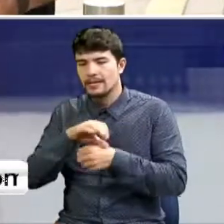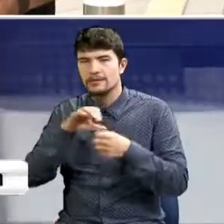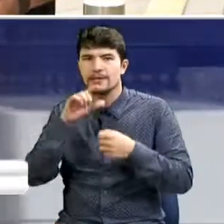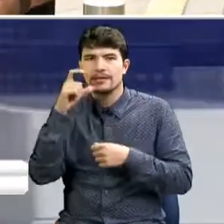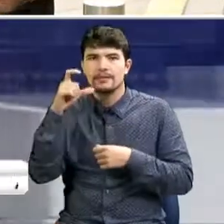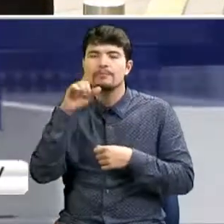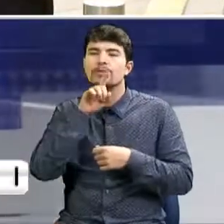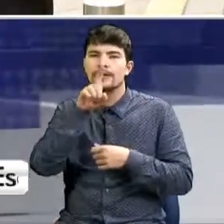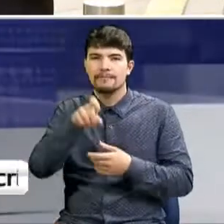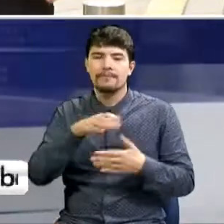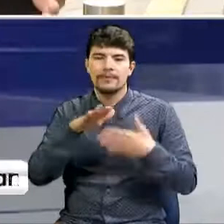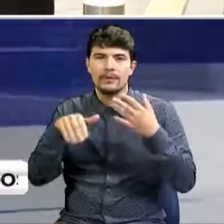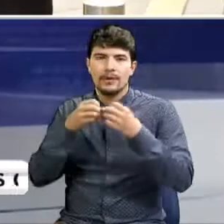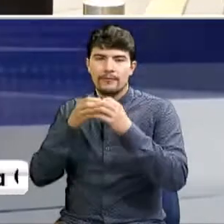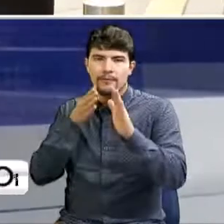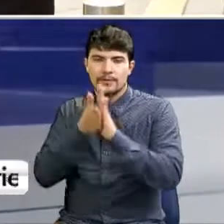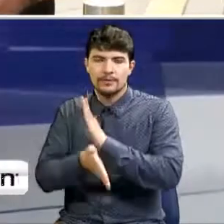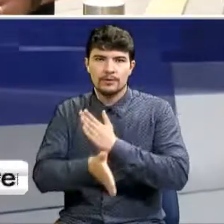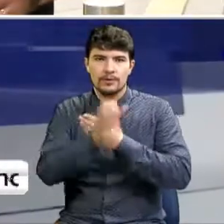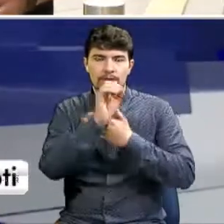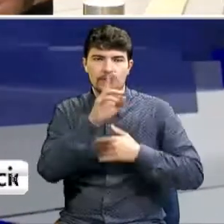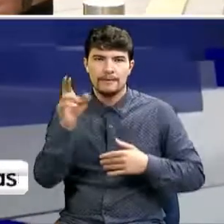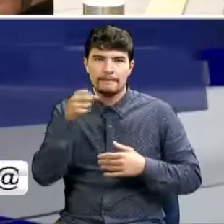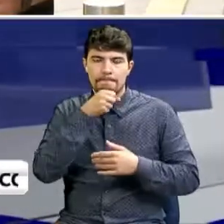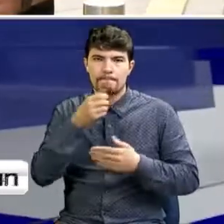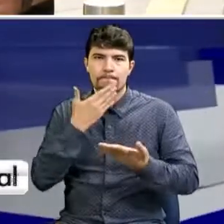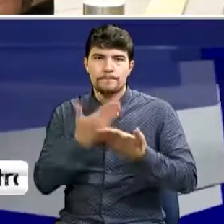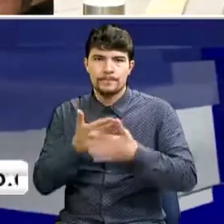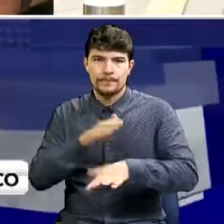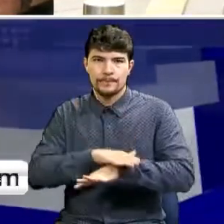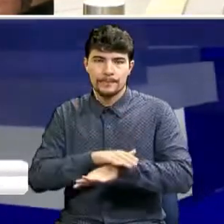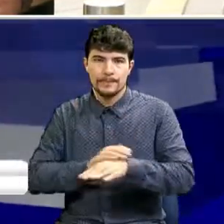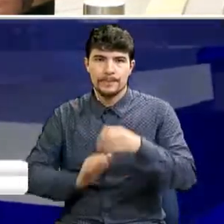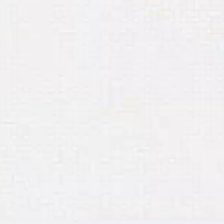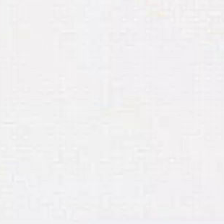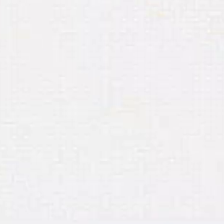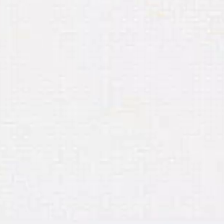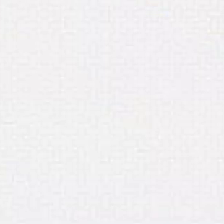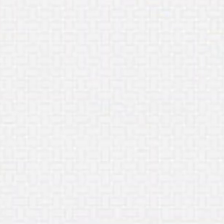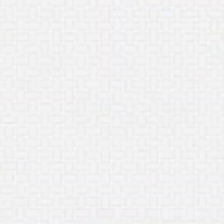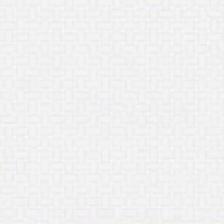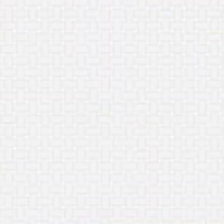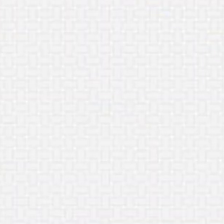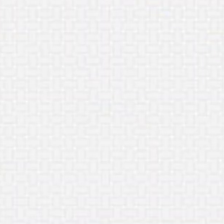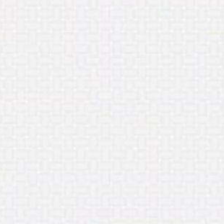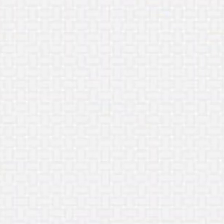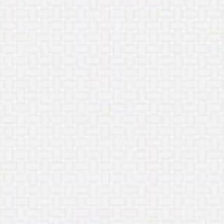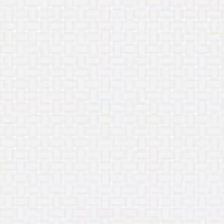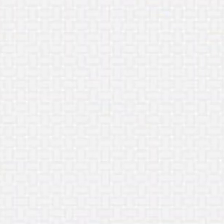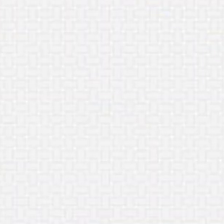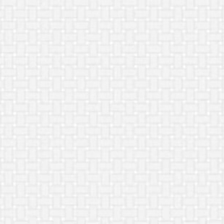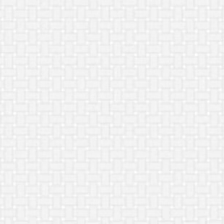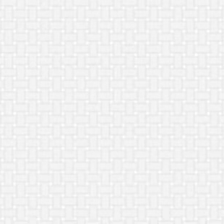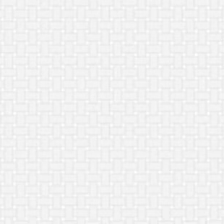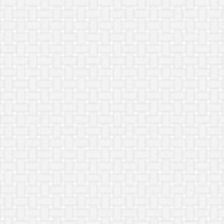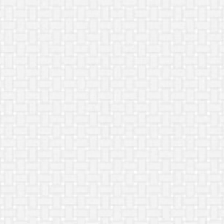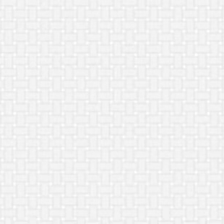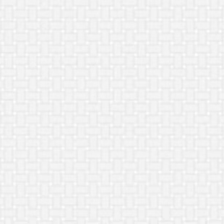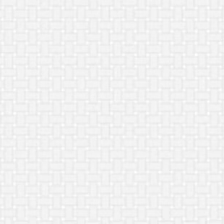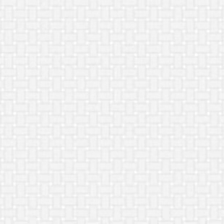de Bucaramanga. Es la información que tenemos. Regreso con ustedes al Centro de Estudios. Buenas tardes. Canaltro.com